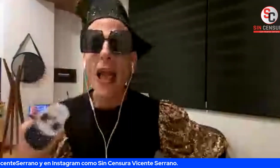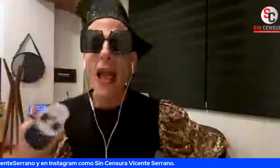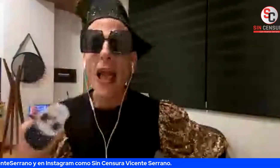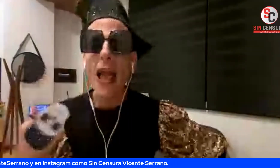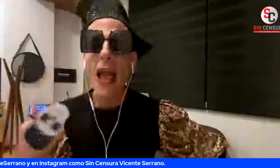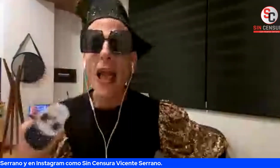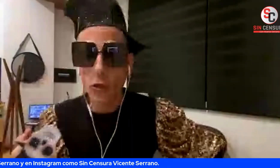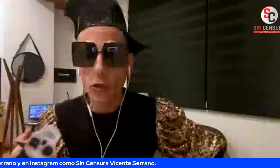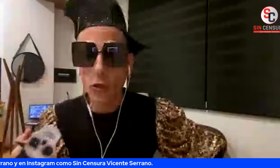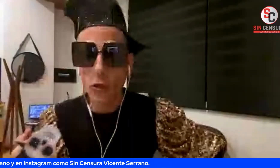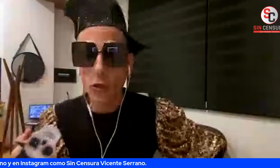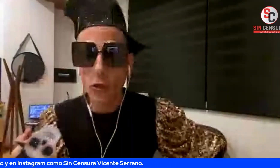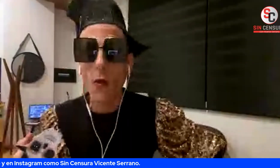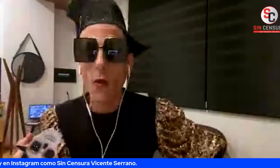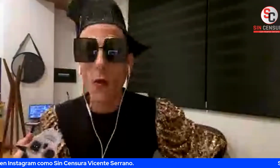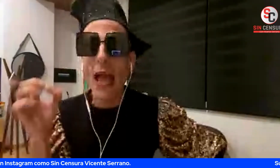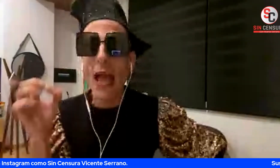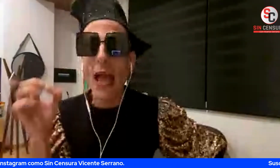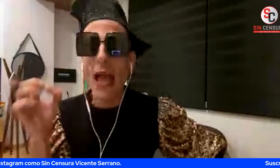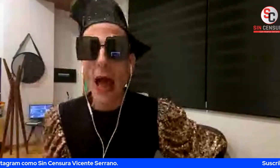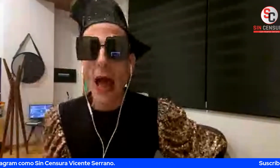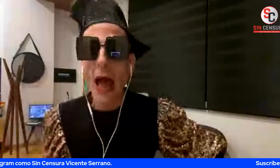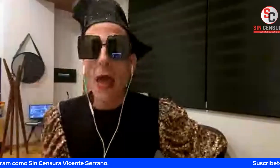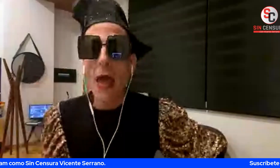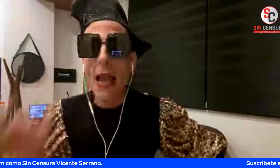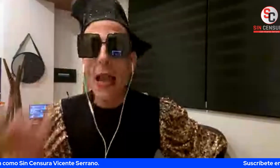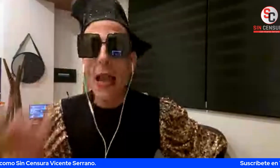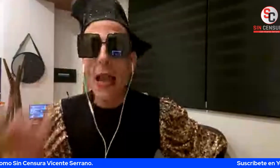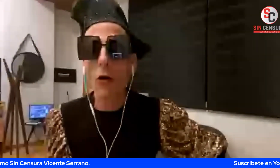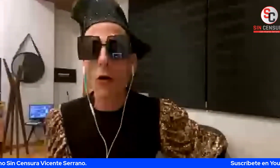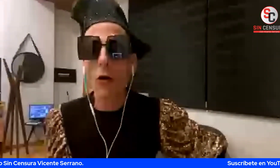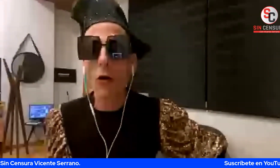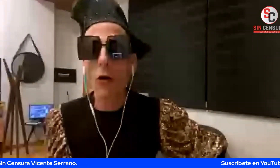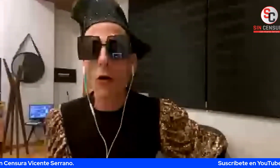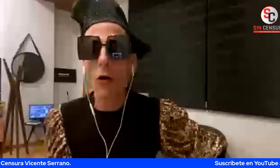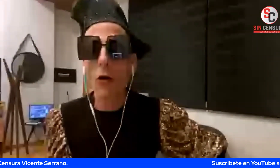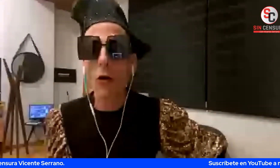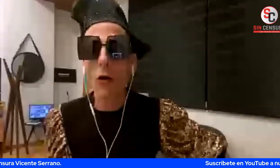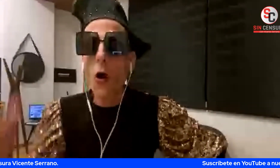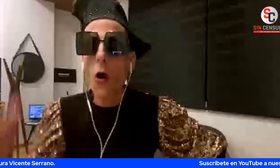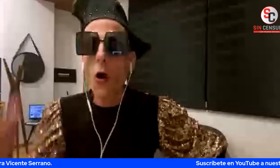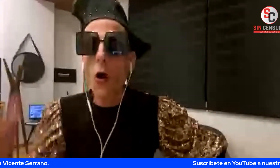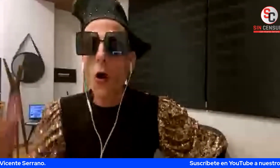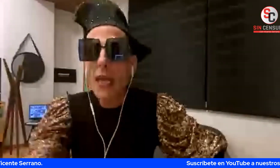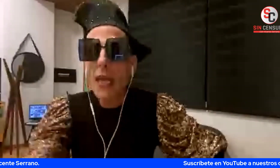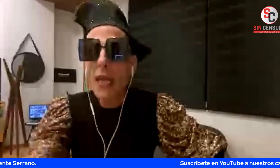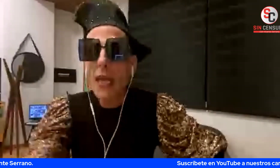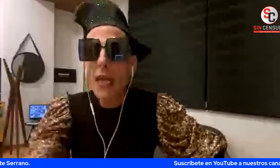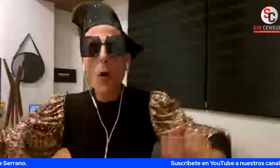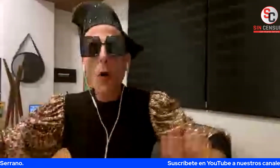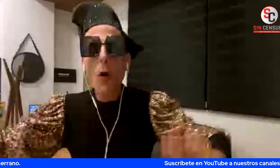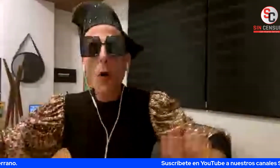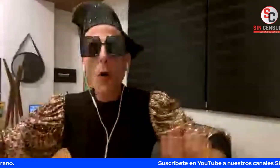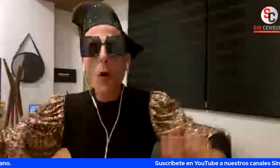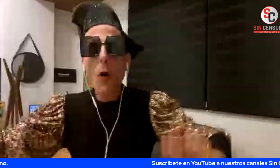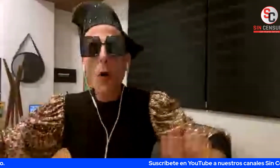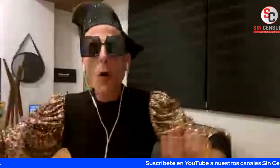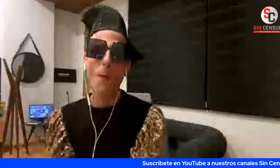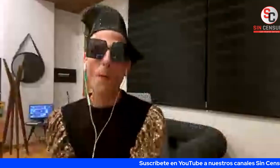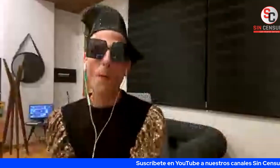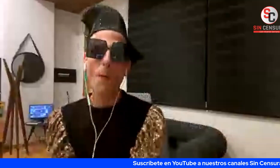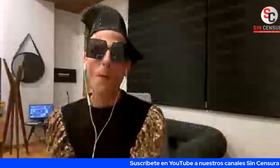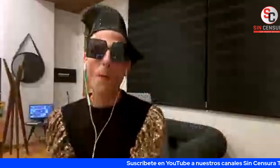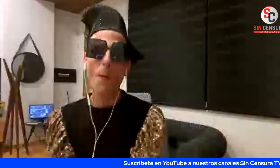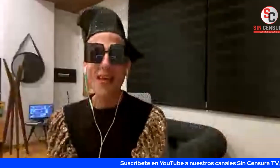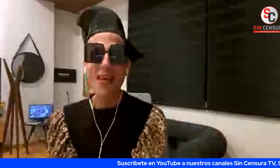descartó, yo no lo estoy descartando, que quede claro, él con sus acciones se descartó, como Lili. A ver, ¿cómo vas a poner